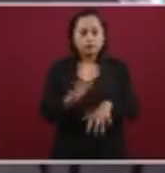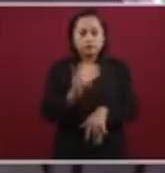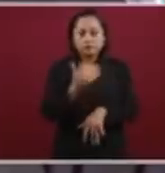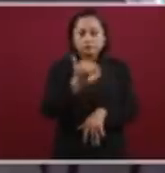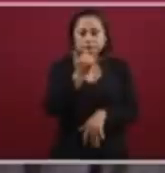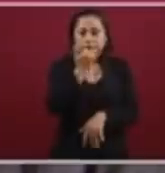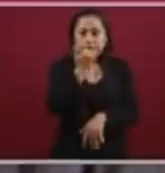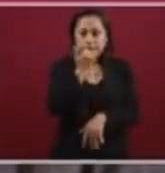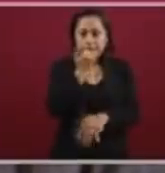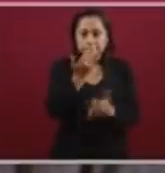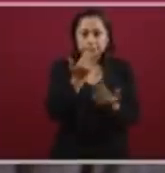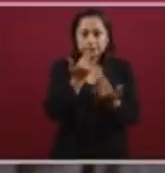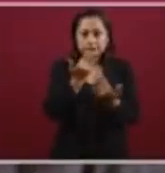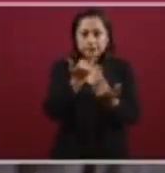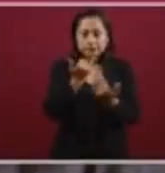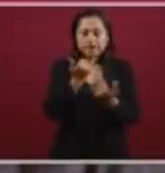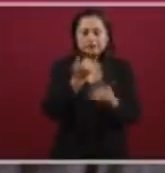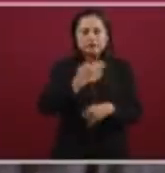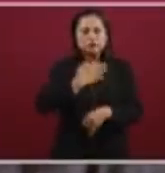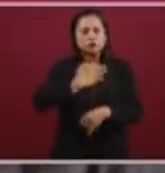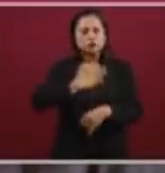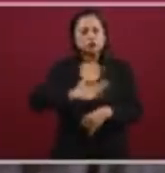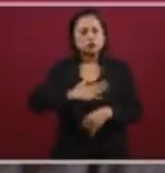hacer realidad la justicia